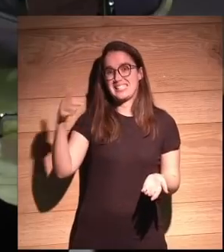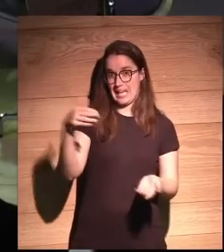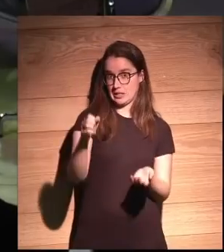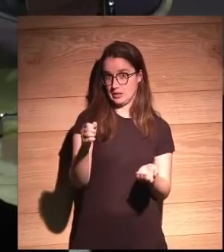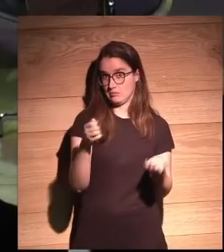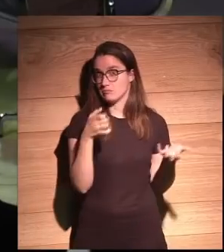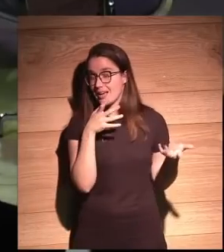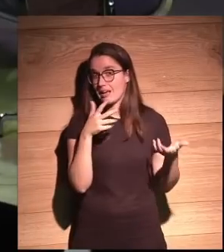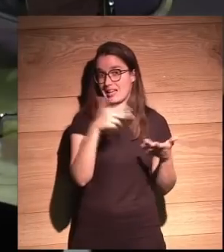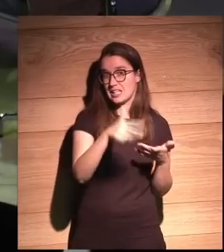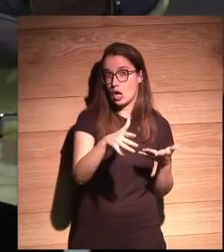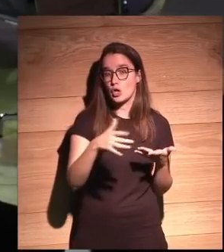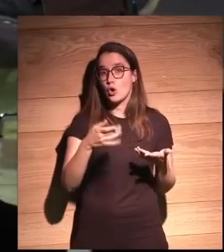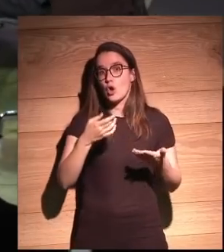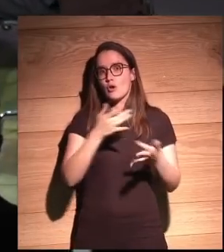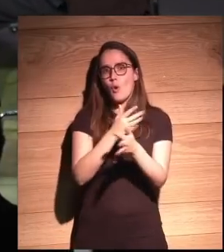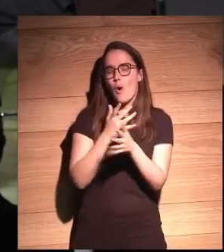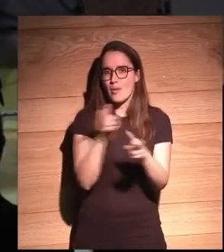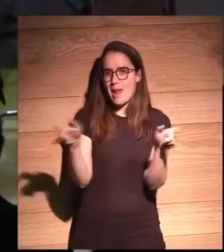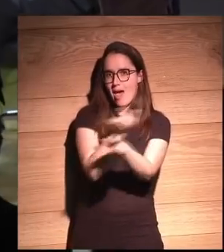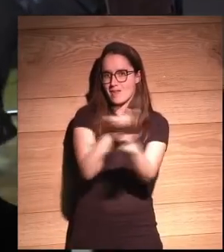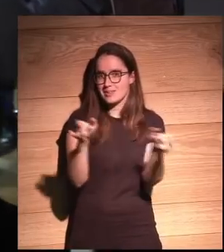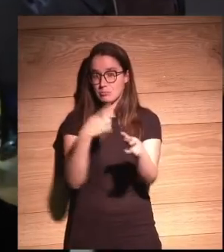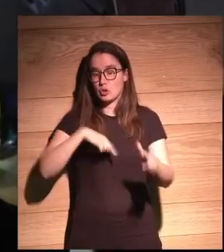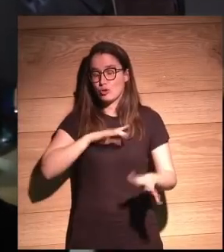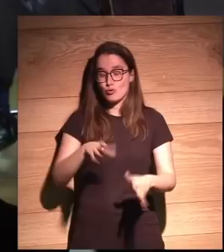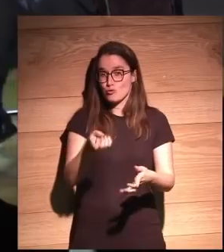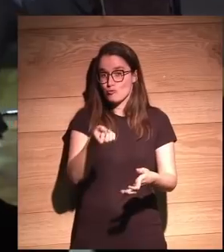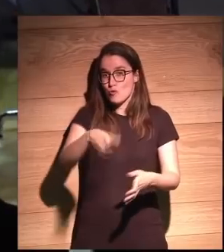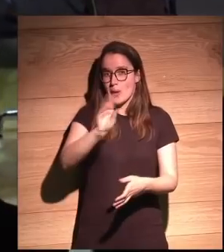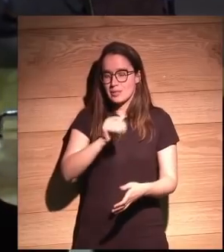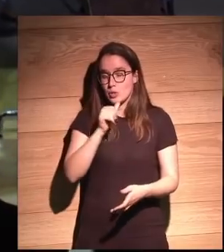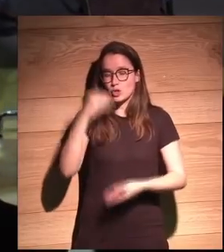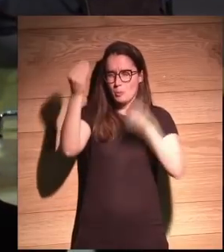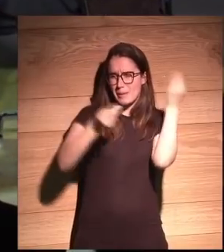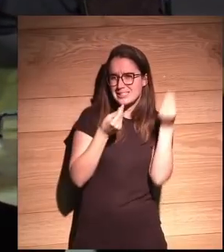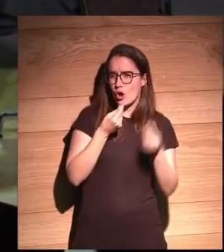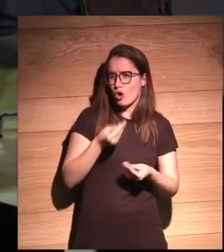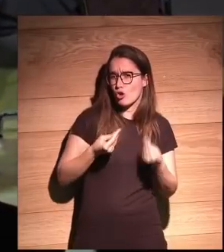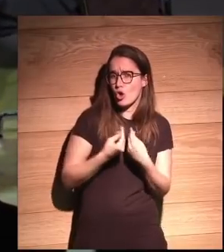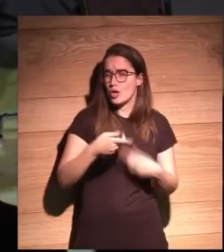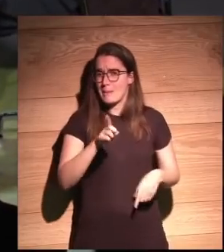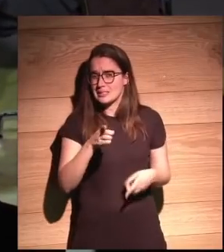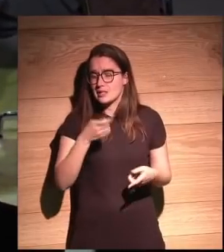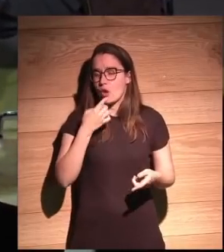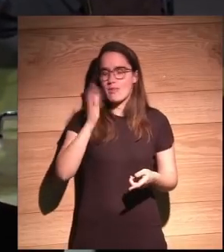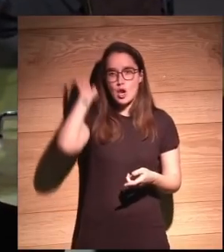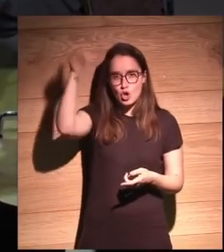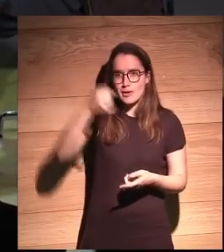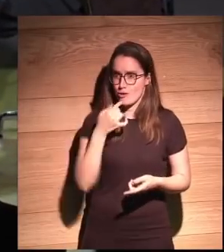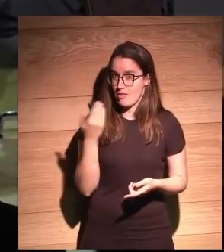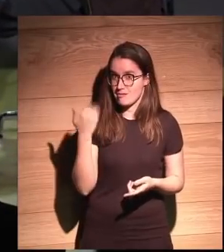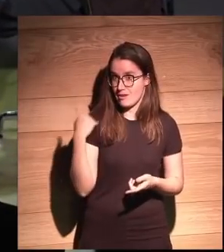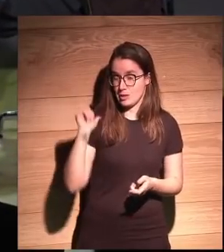Picha. Pero o sea, el juego de palabras a nosotros se nos escapa, porque es como decir, estos piensan con la picha. O sea, que ya lo decían los romanos. Sí,